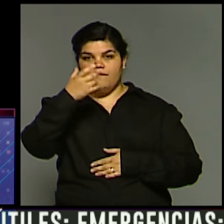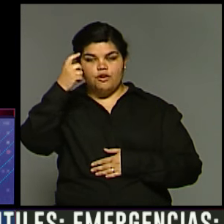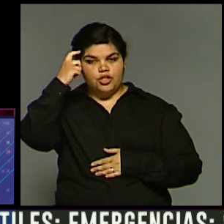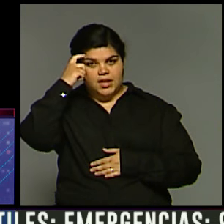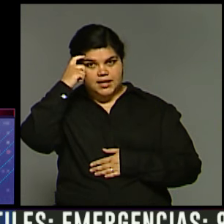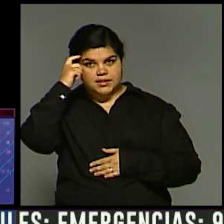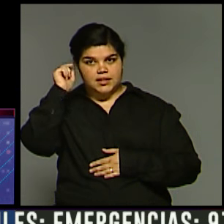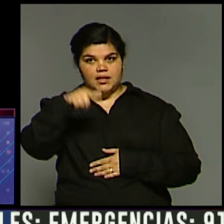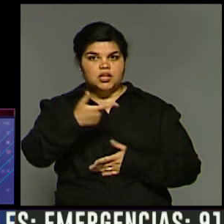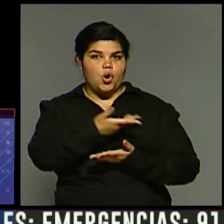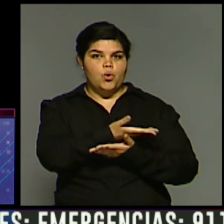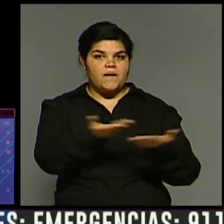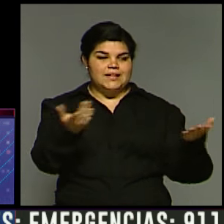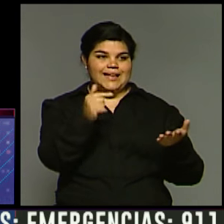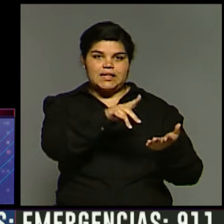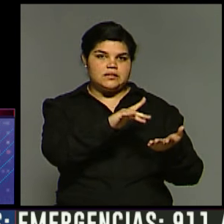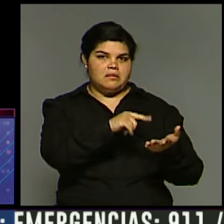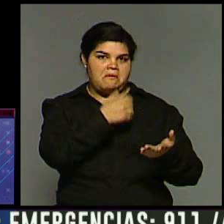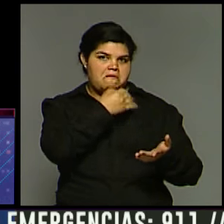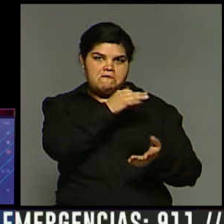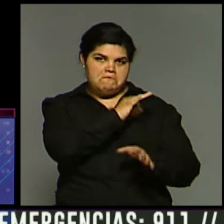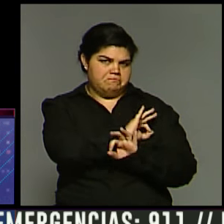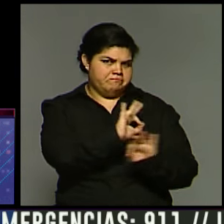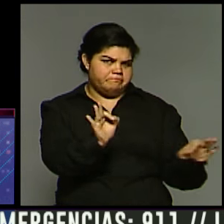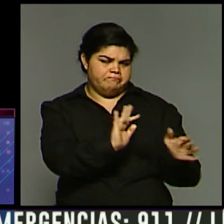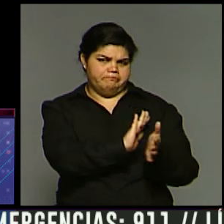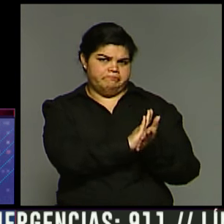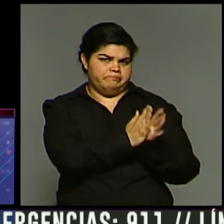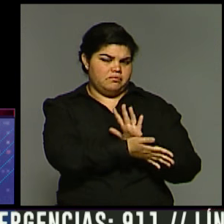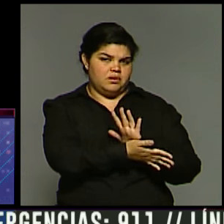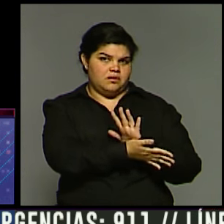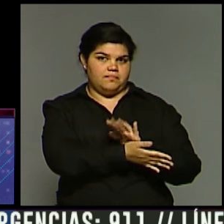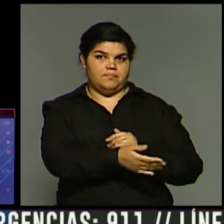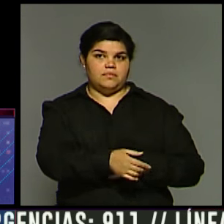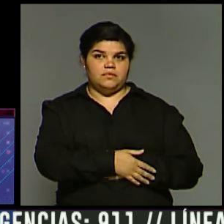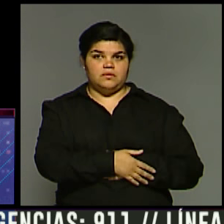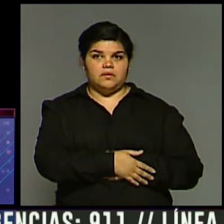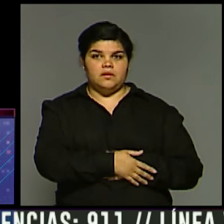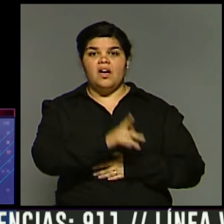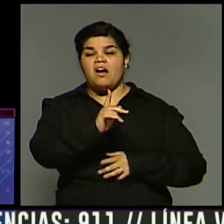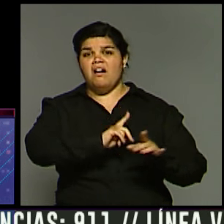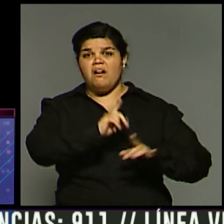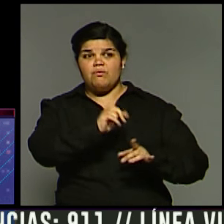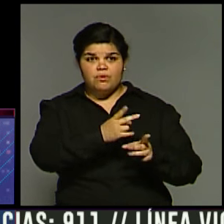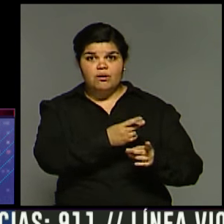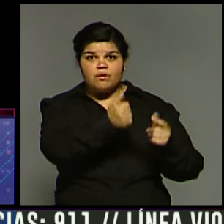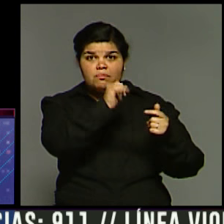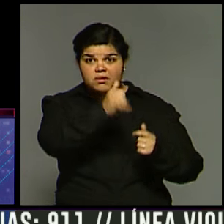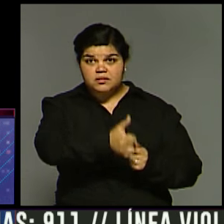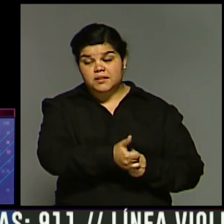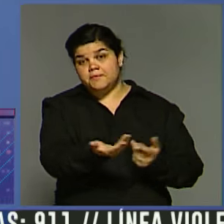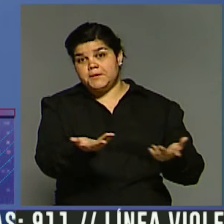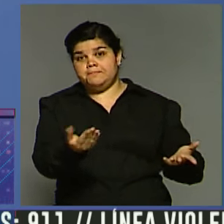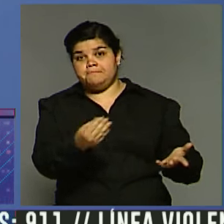equipo aniversario, ese no existe más. Ya no se vende más ese iPhone 10, o sea, que el que lo compró es de un año solamente, va a seguir teniendo soporte, pero no se va a vender